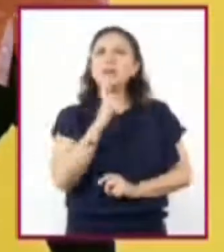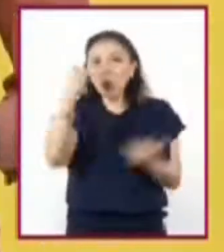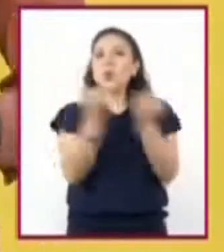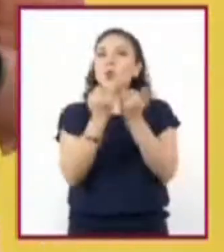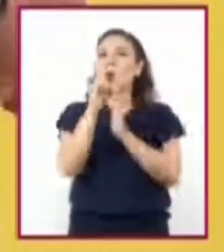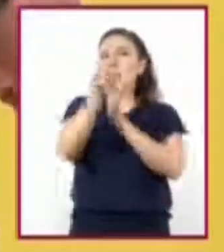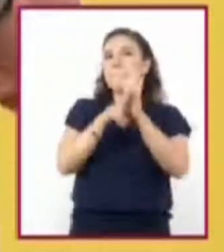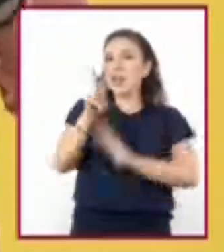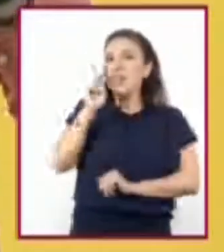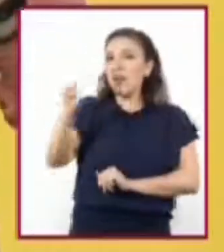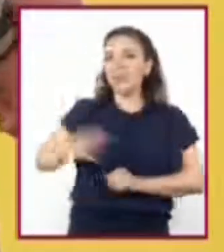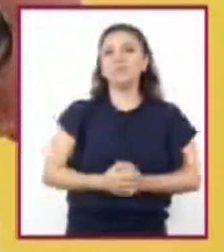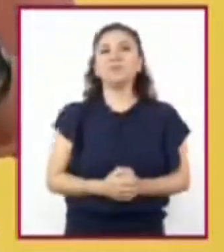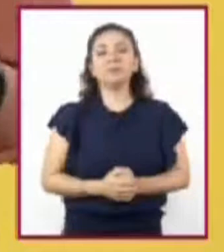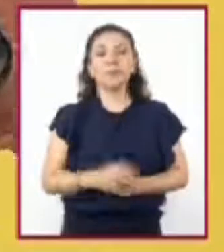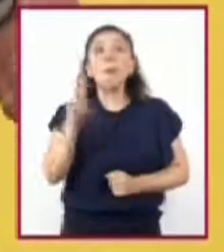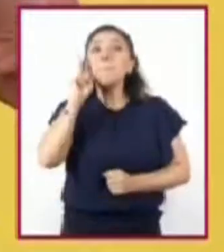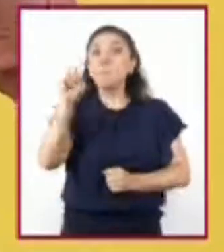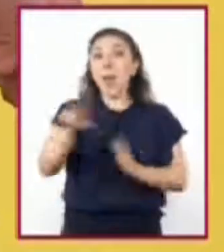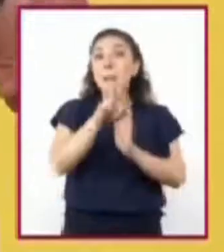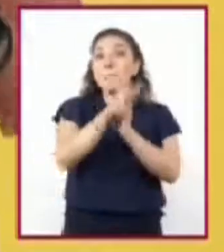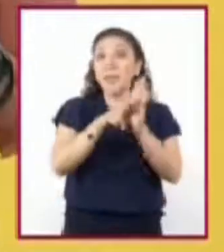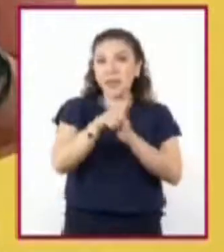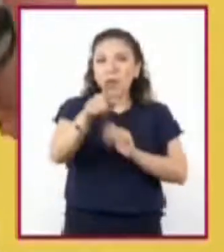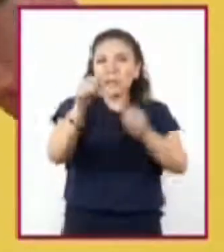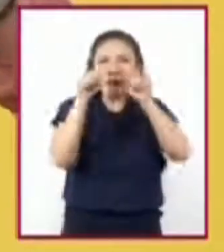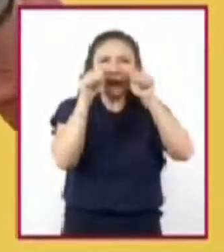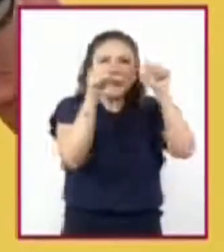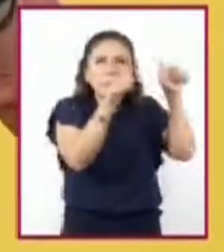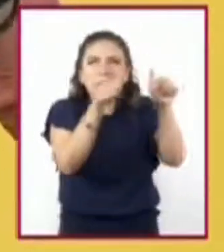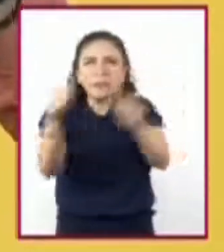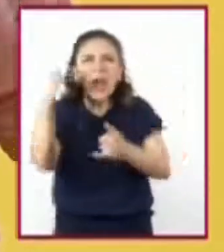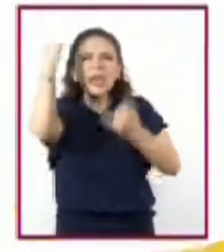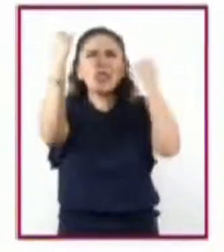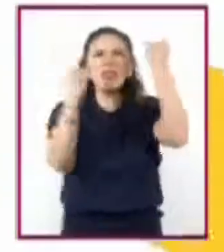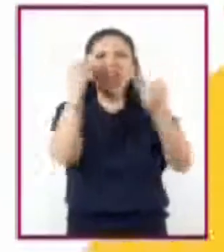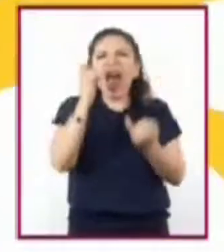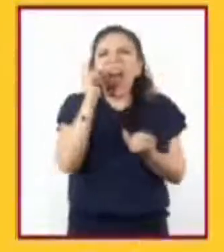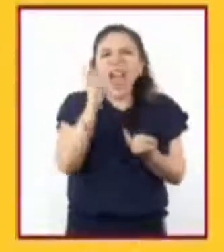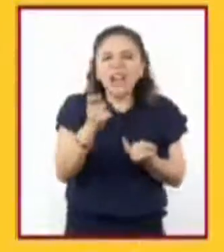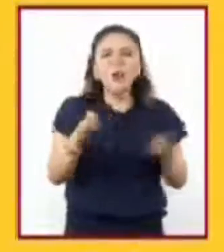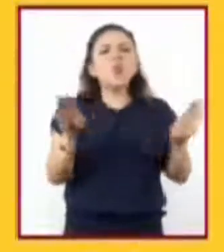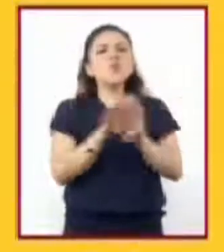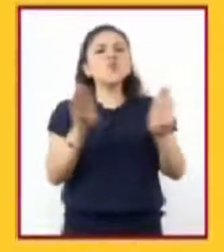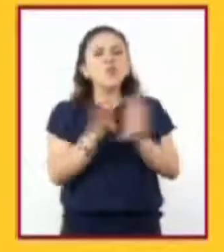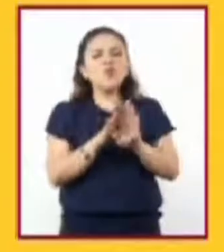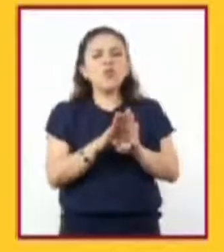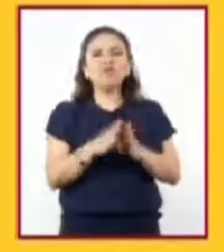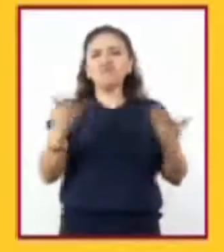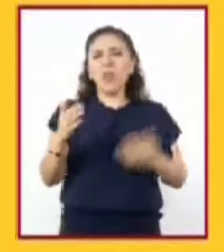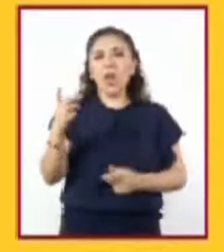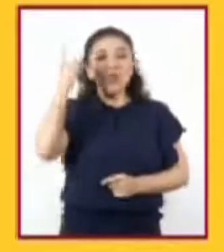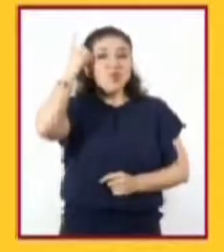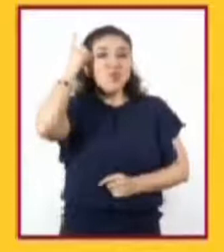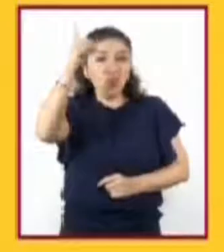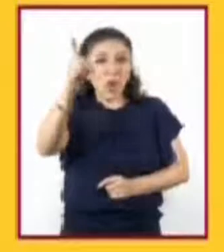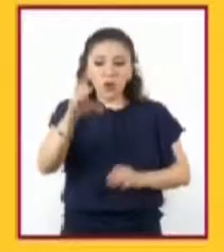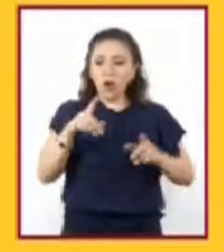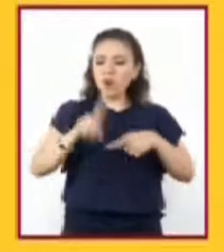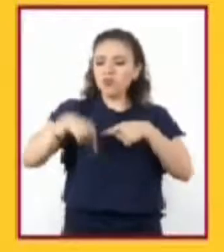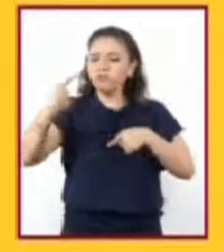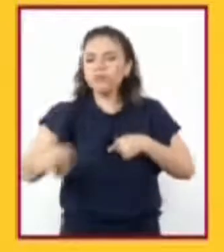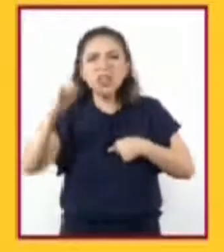responder. Veamos el siguiente video y centren su atención en ideas como la relación del encomendero y los señores